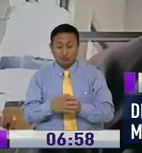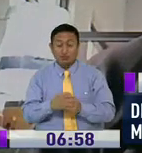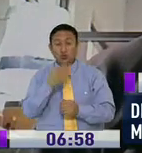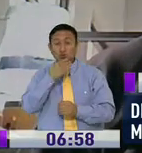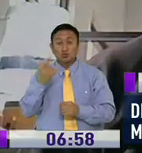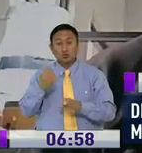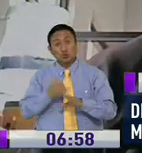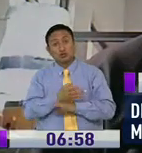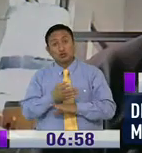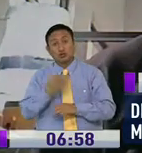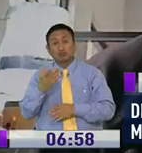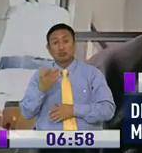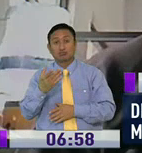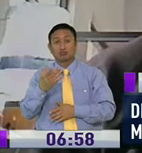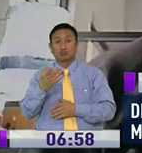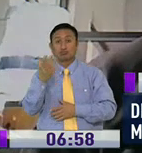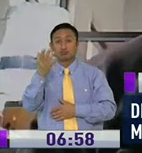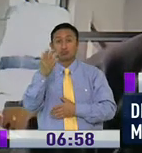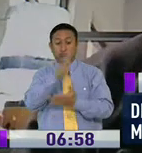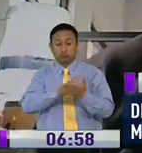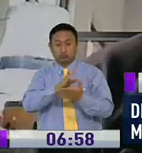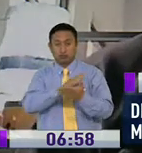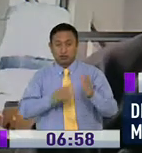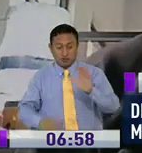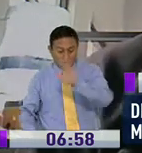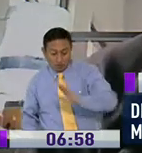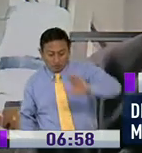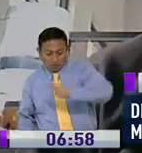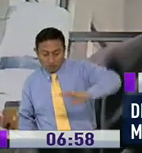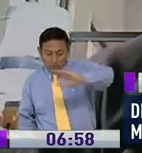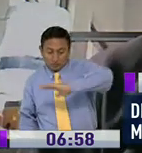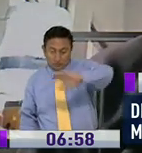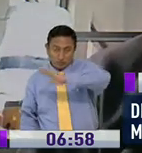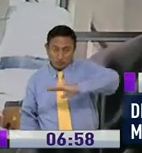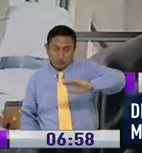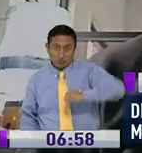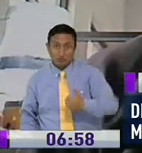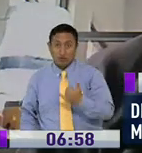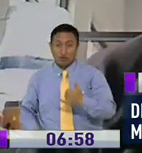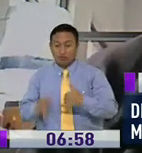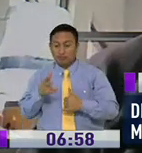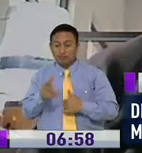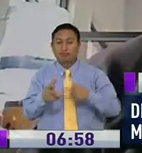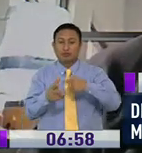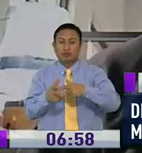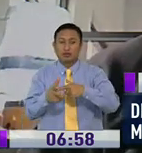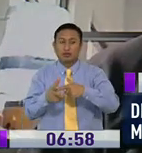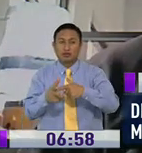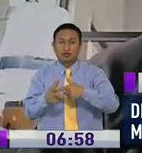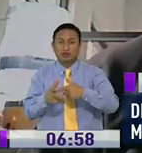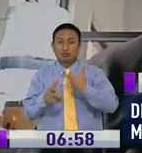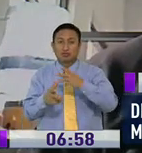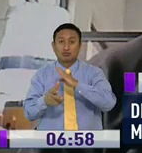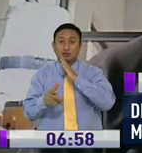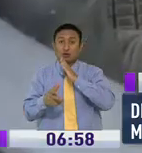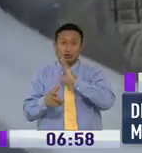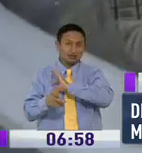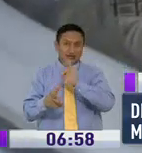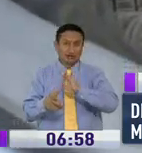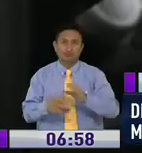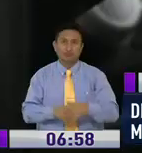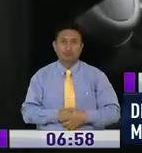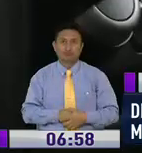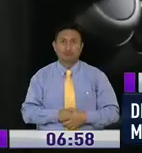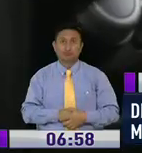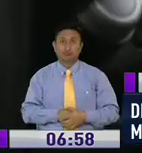recomienda con un paño de microfibra limpiarle, ¿no?, ya que estamos en recesión y no tenemos que utilizar agua en estos momentos. Ponga